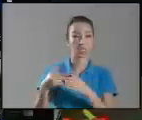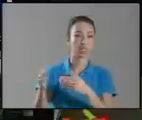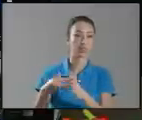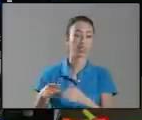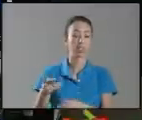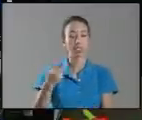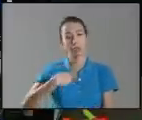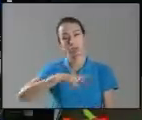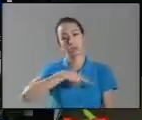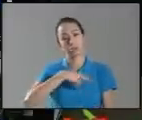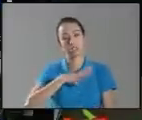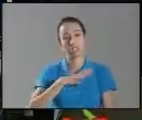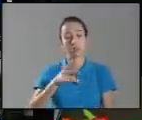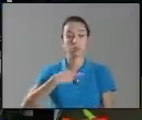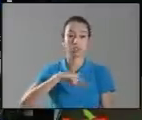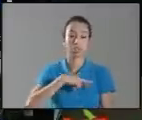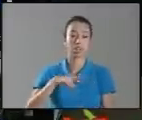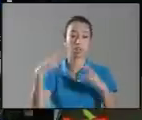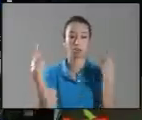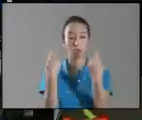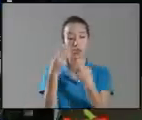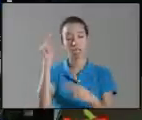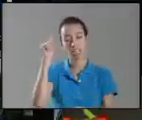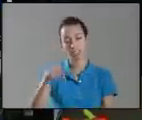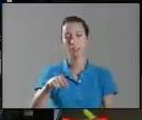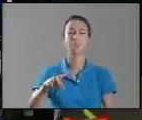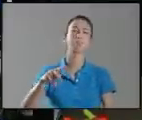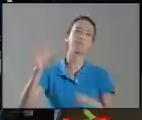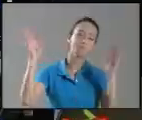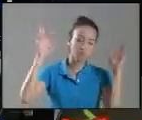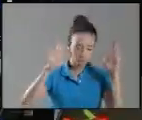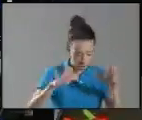hasta arriba se juntaba un grupo de una religión X.